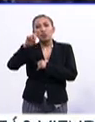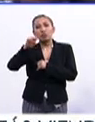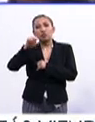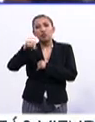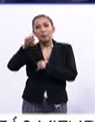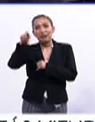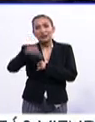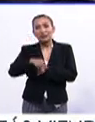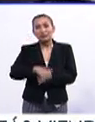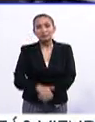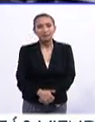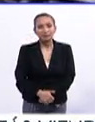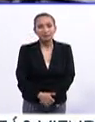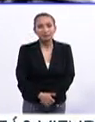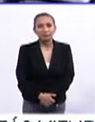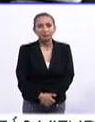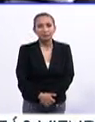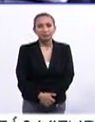www.cndh.org.mx